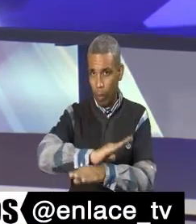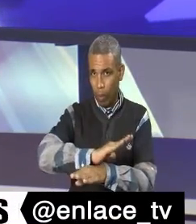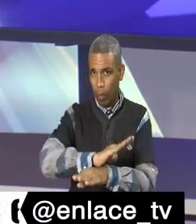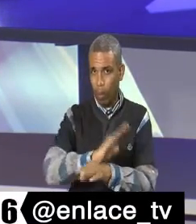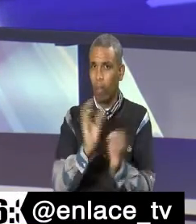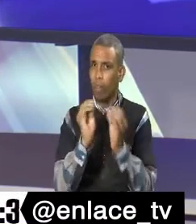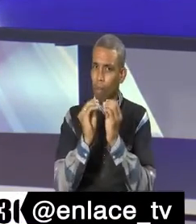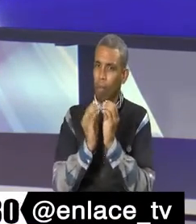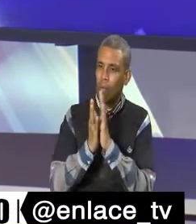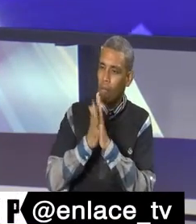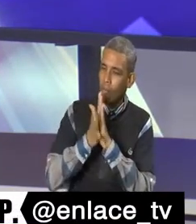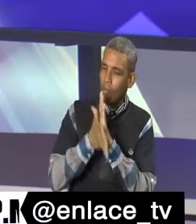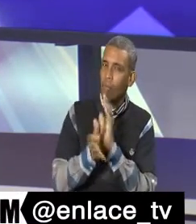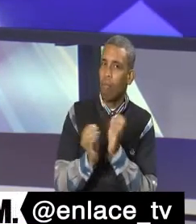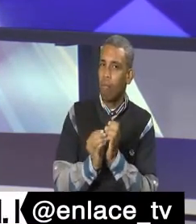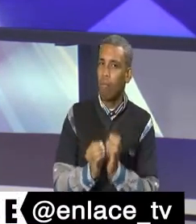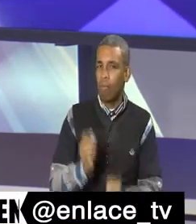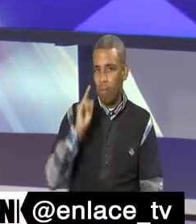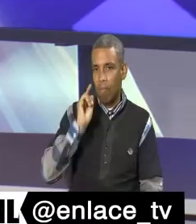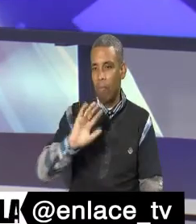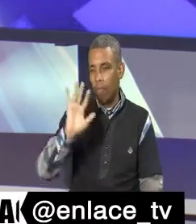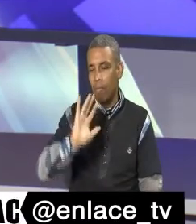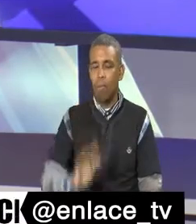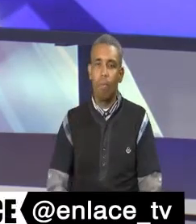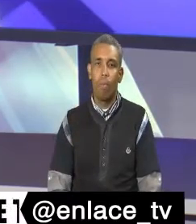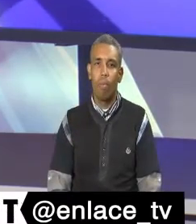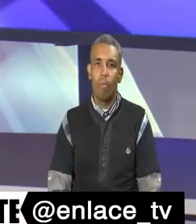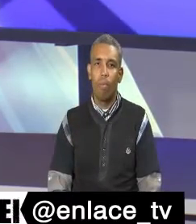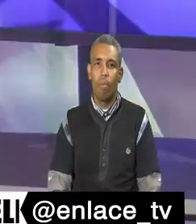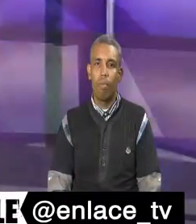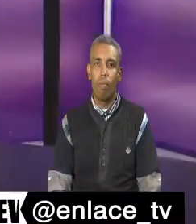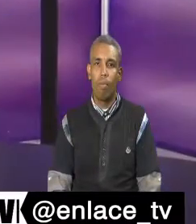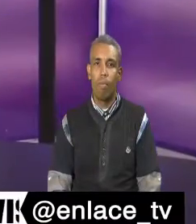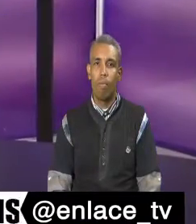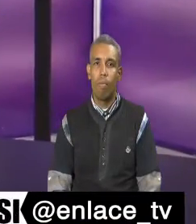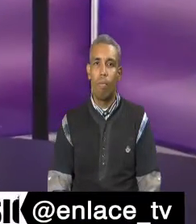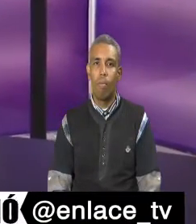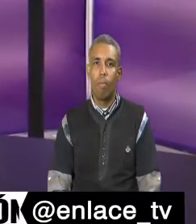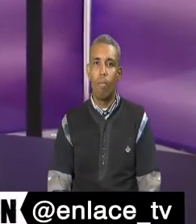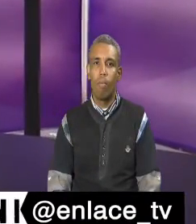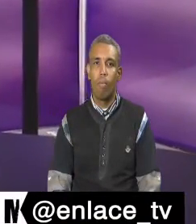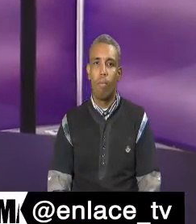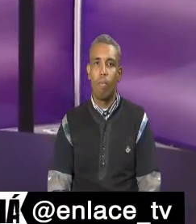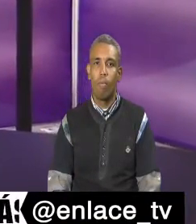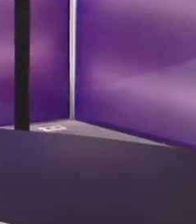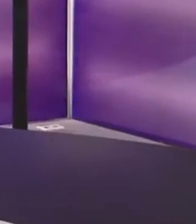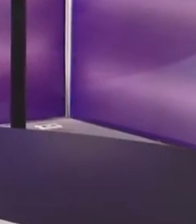con más de Enlace Noticias, lo que usted quiere ver. Feliz tarde para todos.